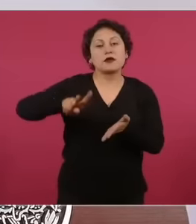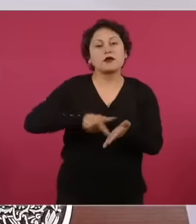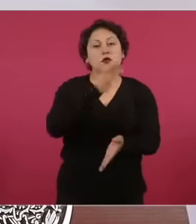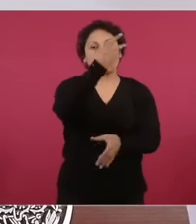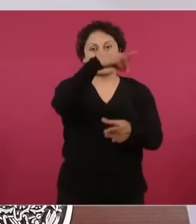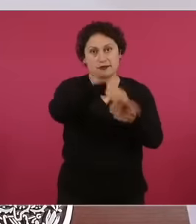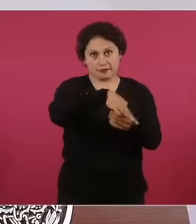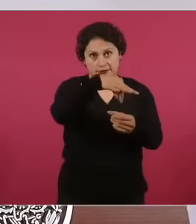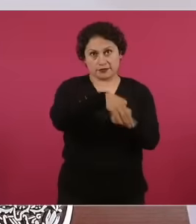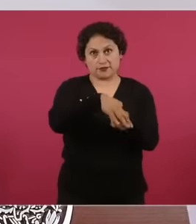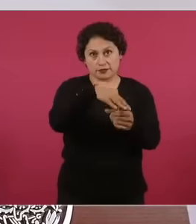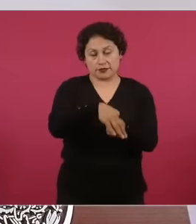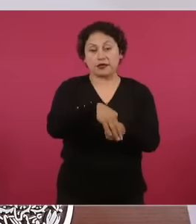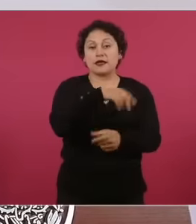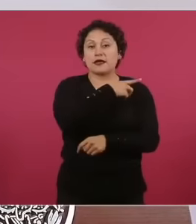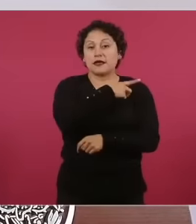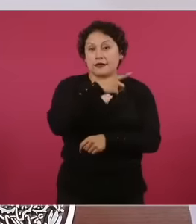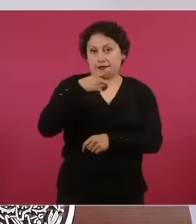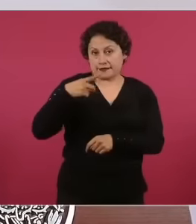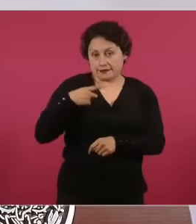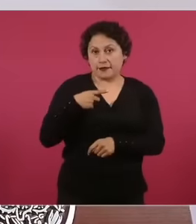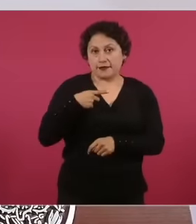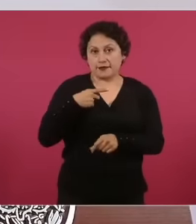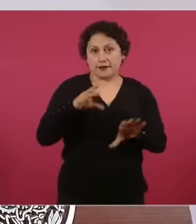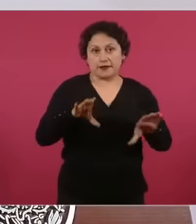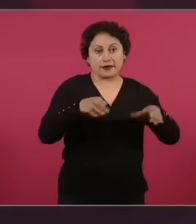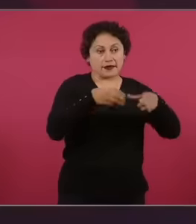menos la mitad más uno